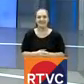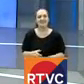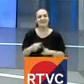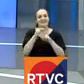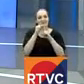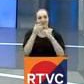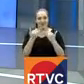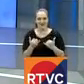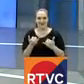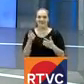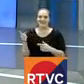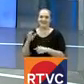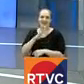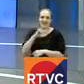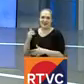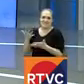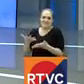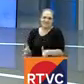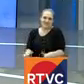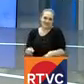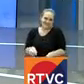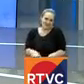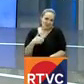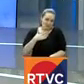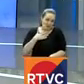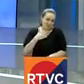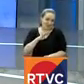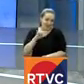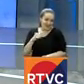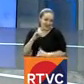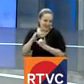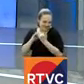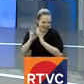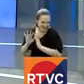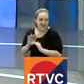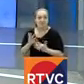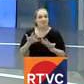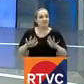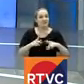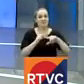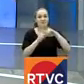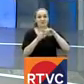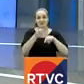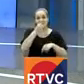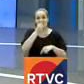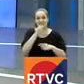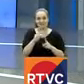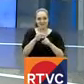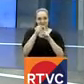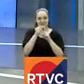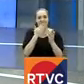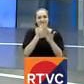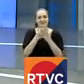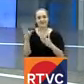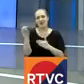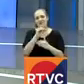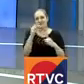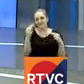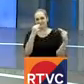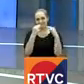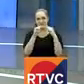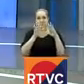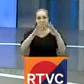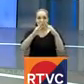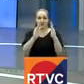de Mi Tierra, de la sucursal del cielo, llegamos al final de este especial de Noticias Positivas en RTBC. Gracias a todos por permitirnos llevar hasta